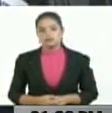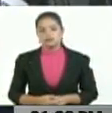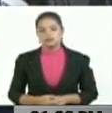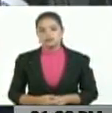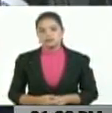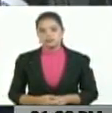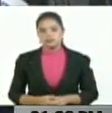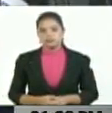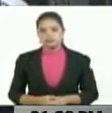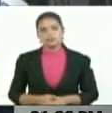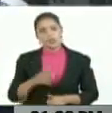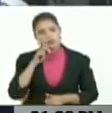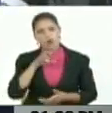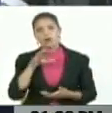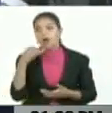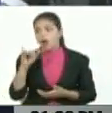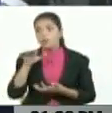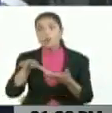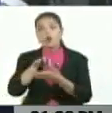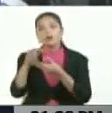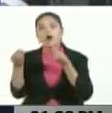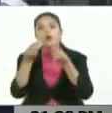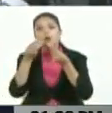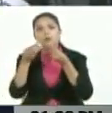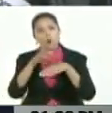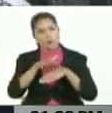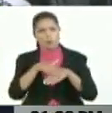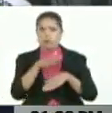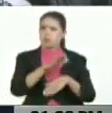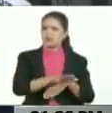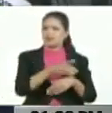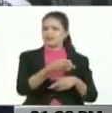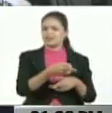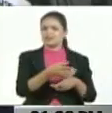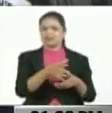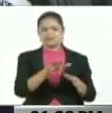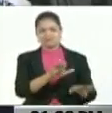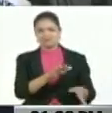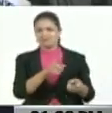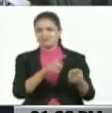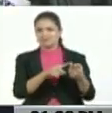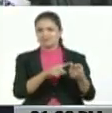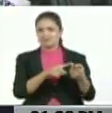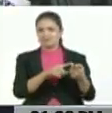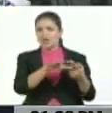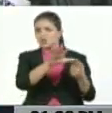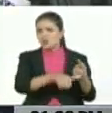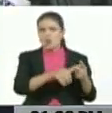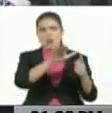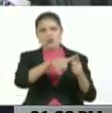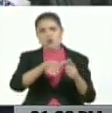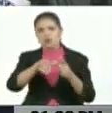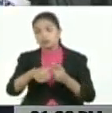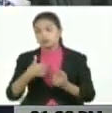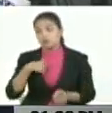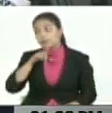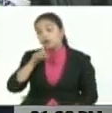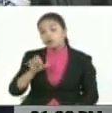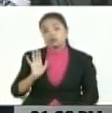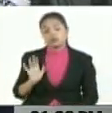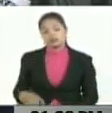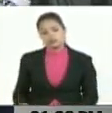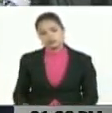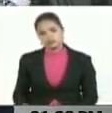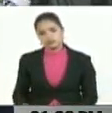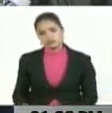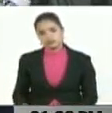Si hay un problema de alimentación, ¿por qué cometen estos actos vandálicos en estos locales? Es nuestra pregunta.